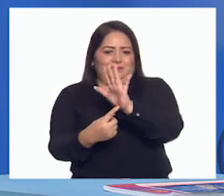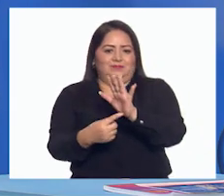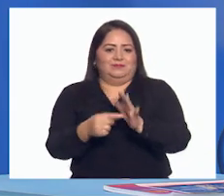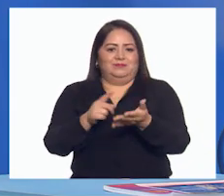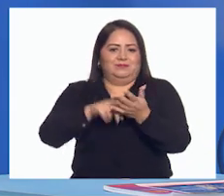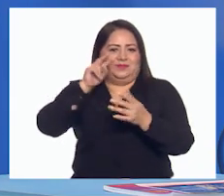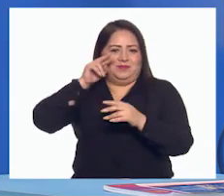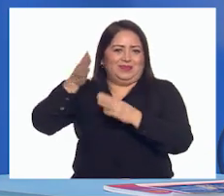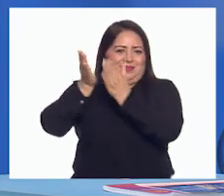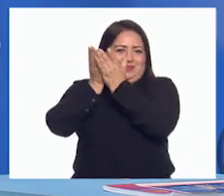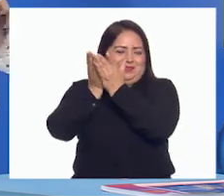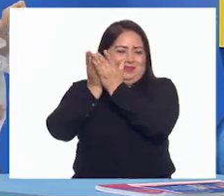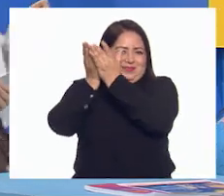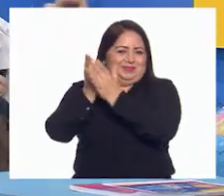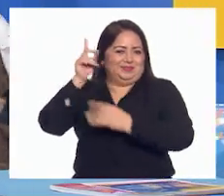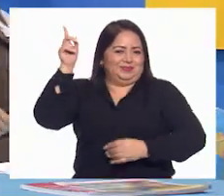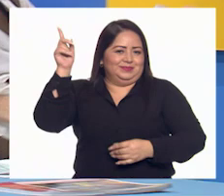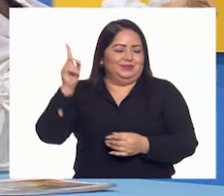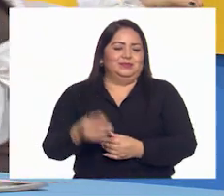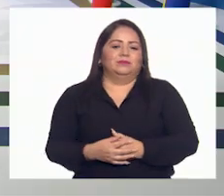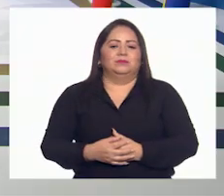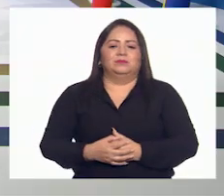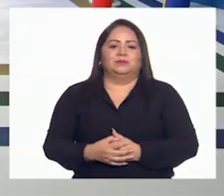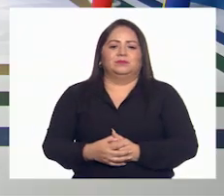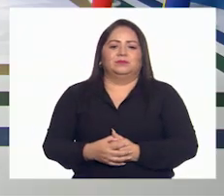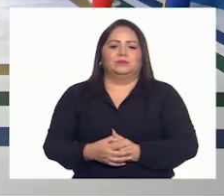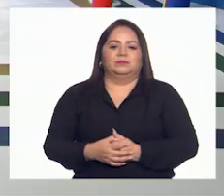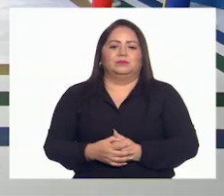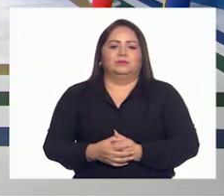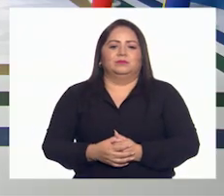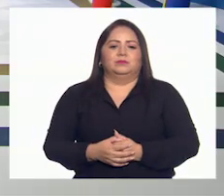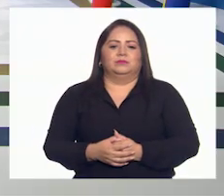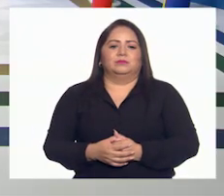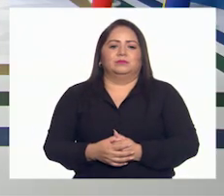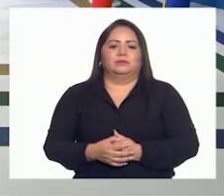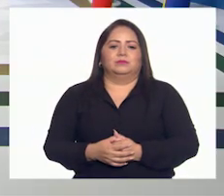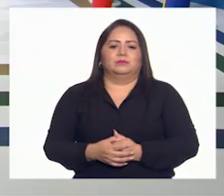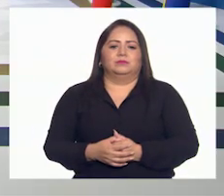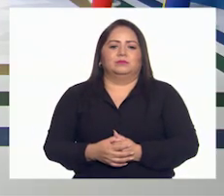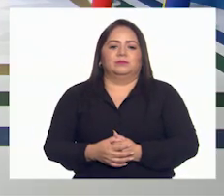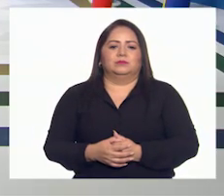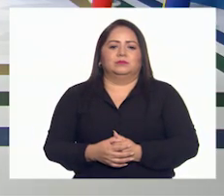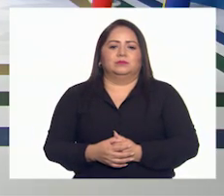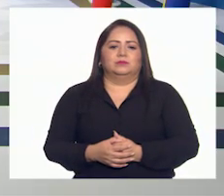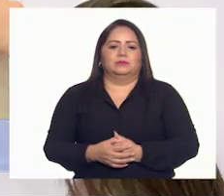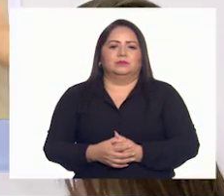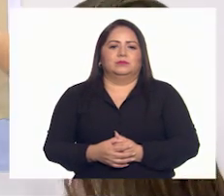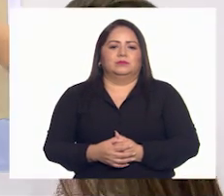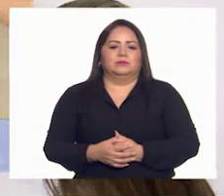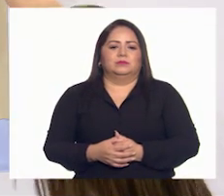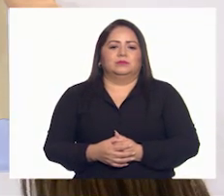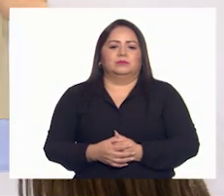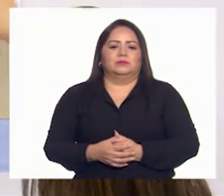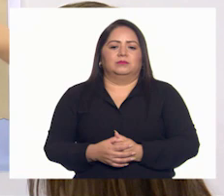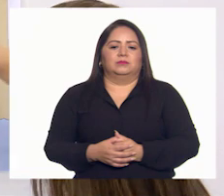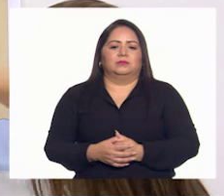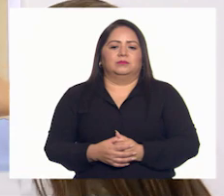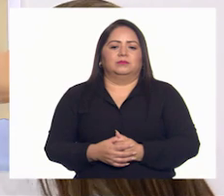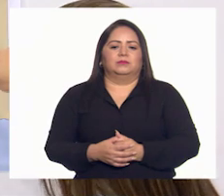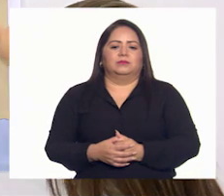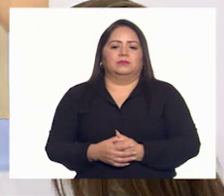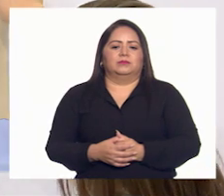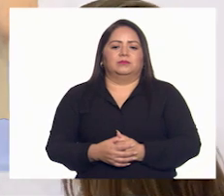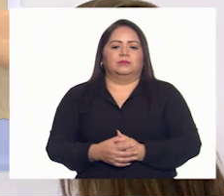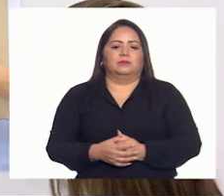con las carabelas en el pizarrón. Aquí está la ruta. Que sería esta de ida. No, acá, va, ya está